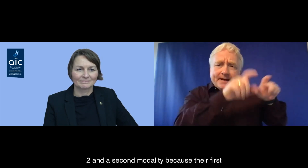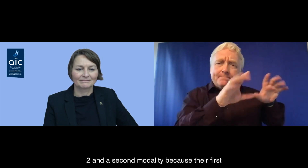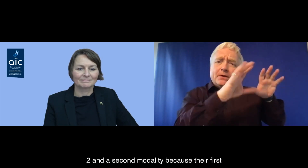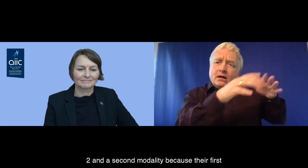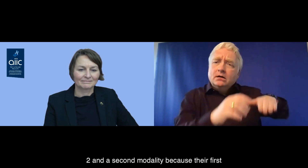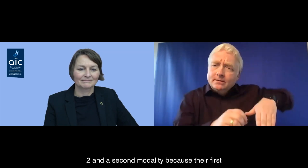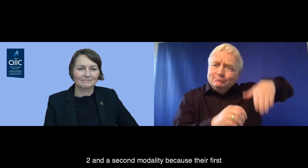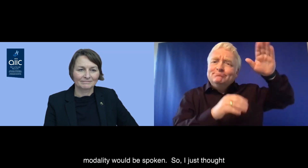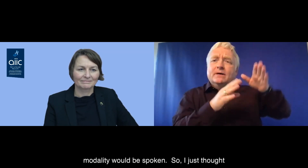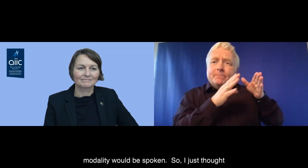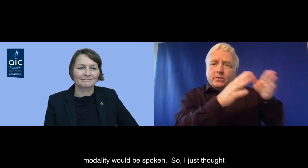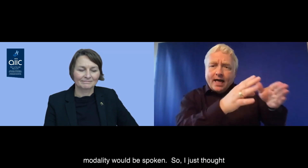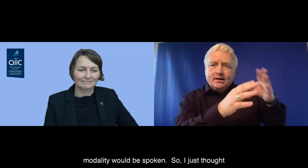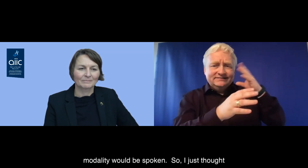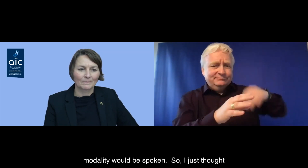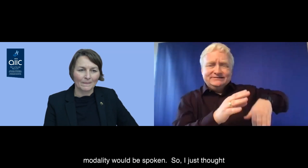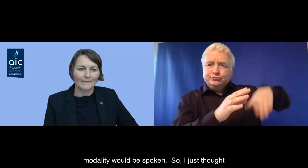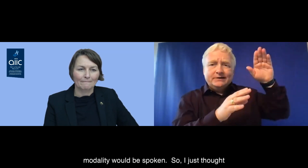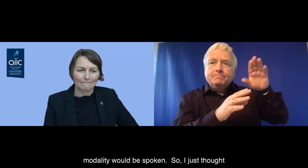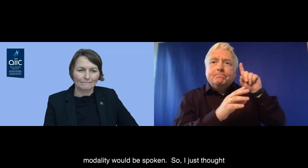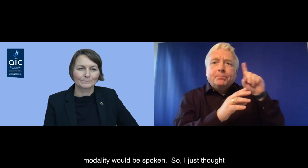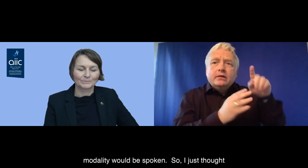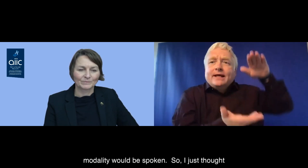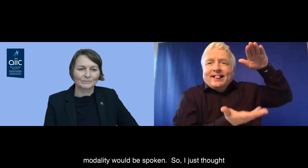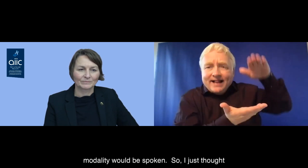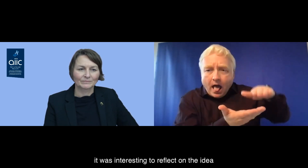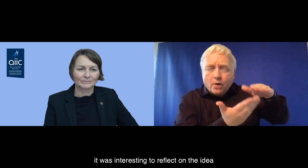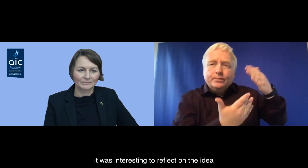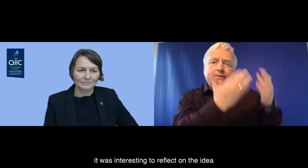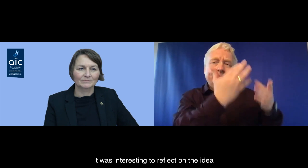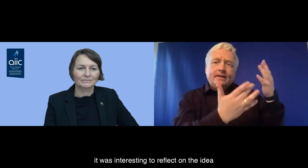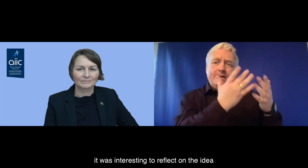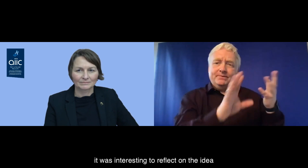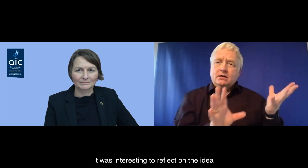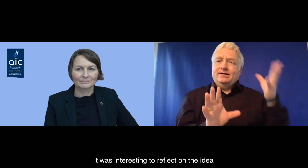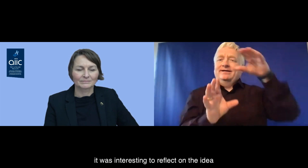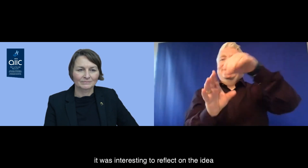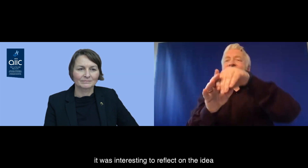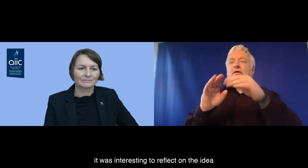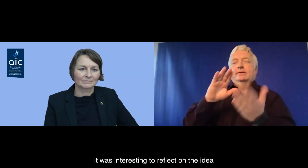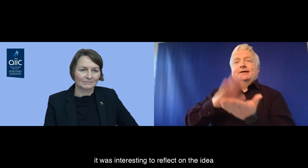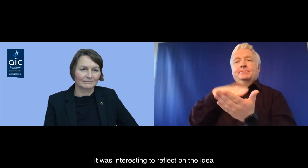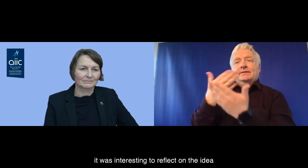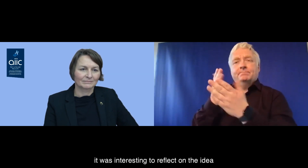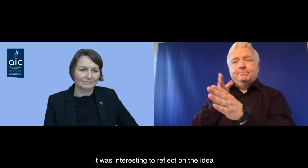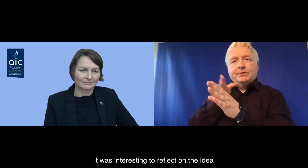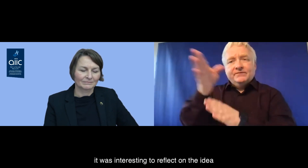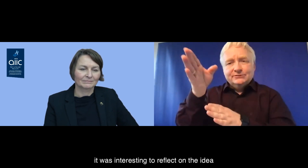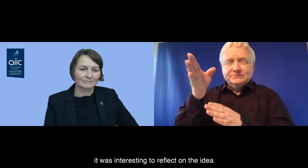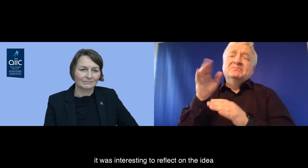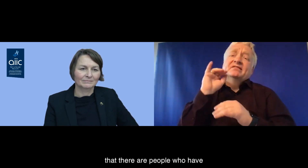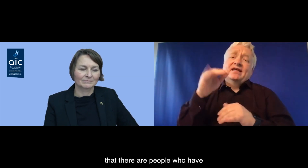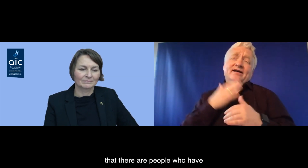Simplemente me parecía interesante reflexionar en torno a la idea de que hay personas que tienen la lengua de signos como L1 y como